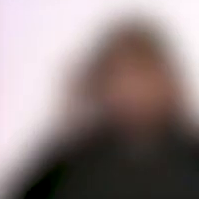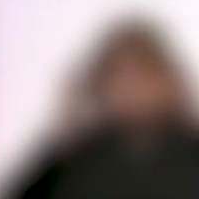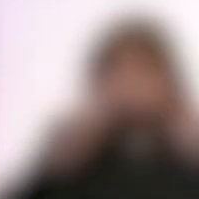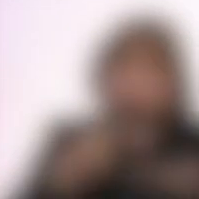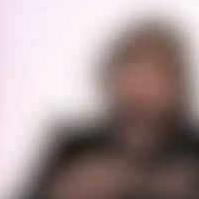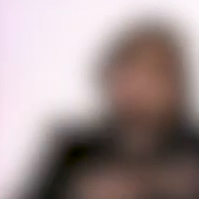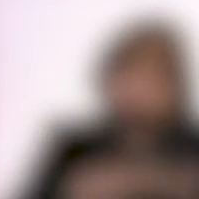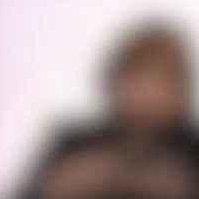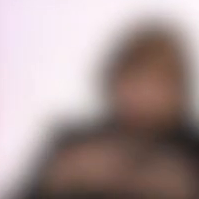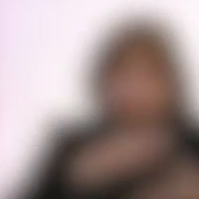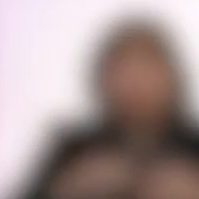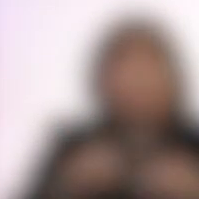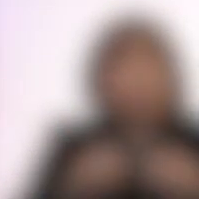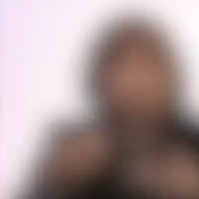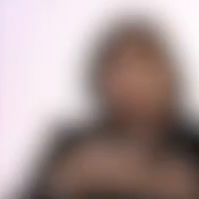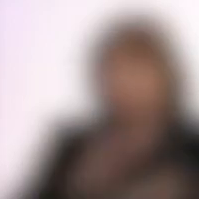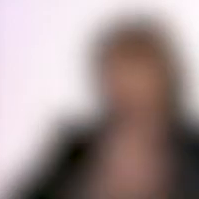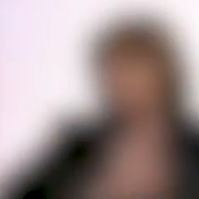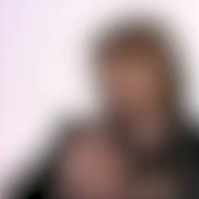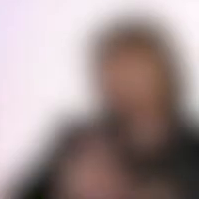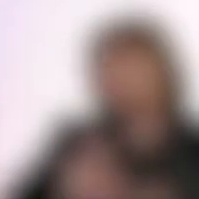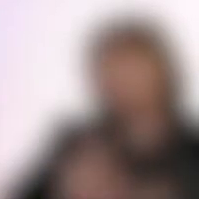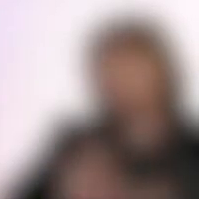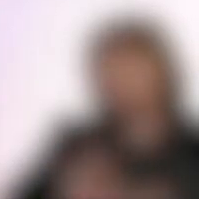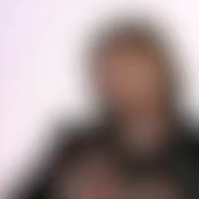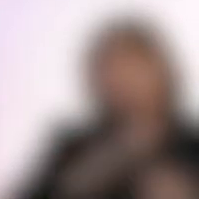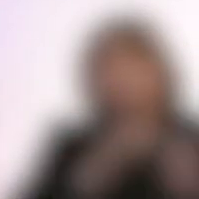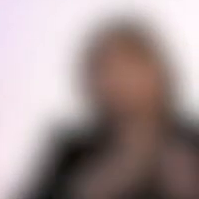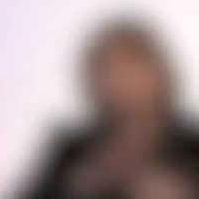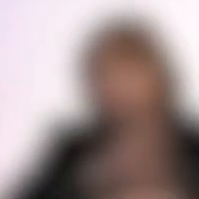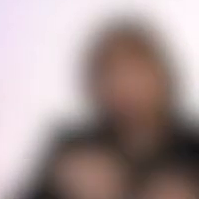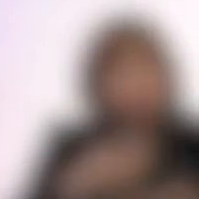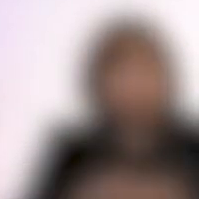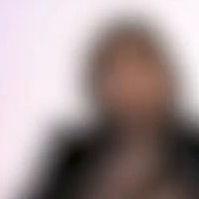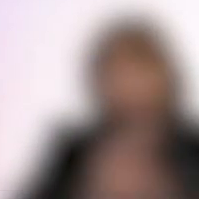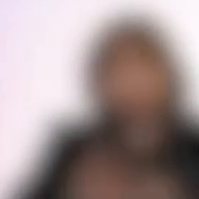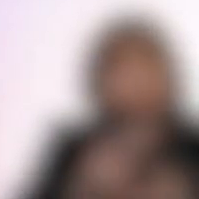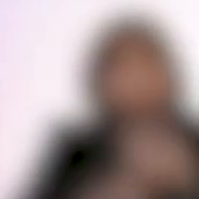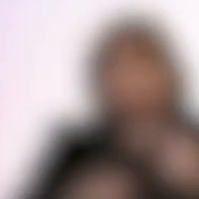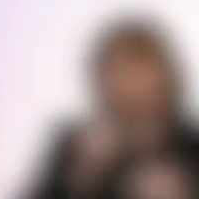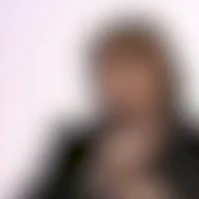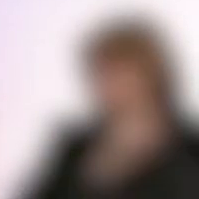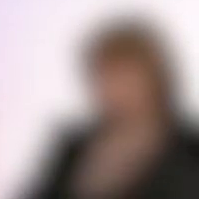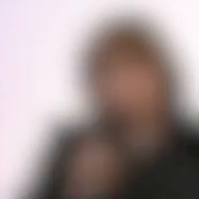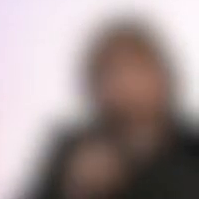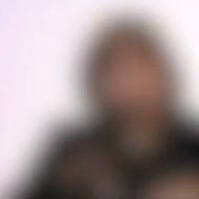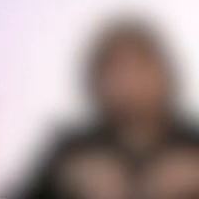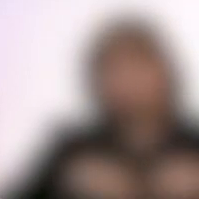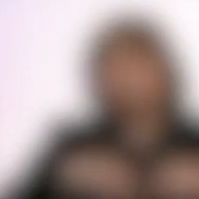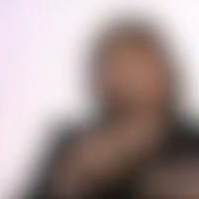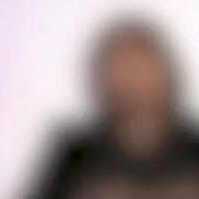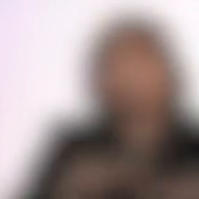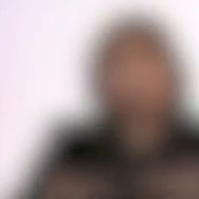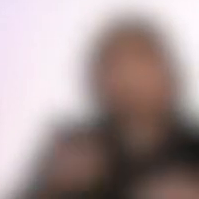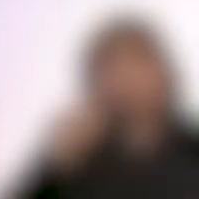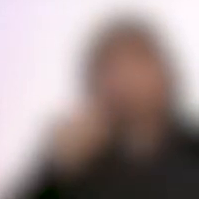por mayoría rechazar el plano de plano la cuestión de confianza planteada por